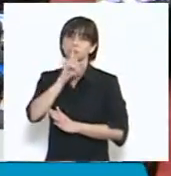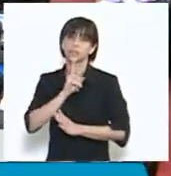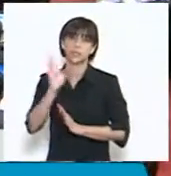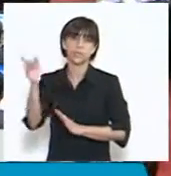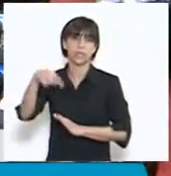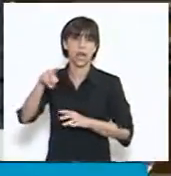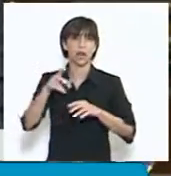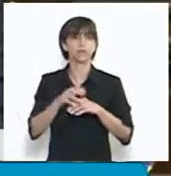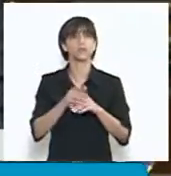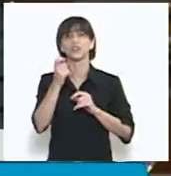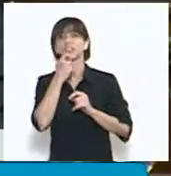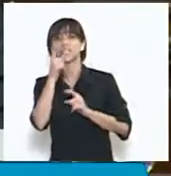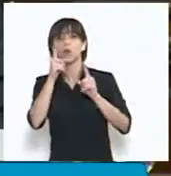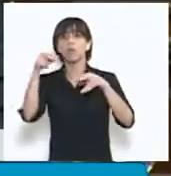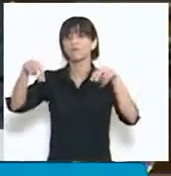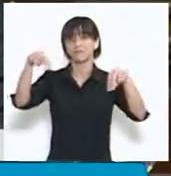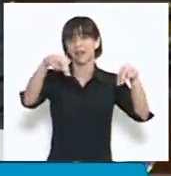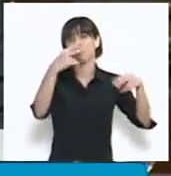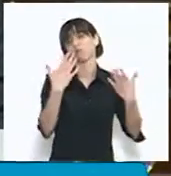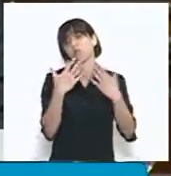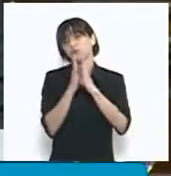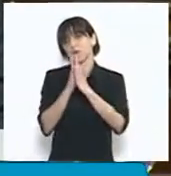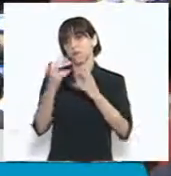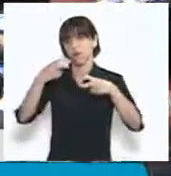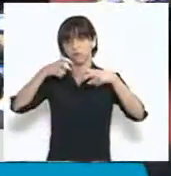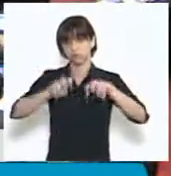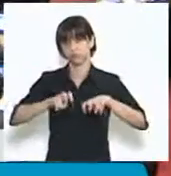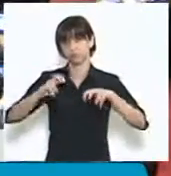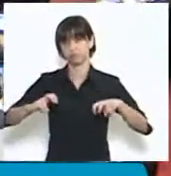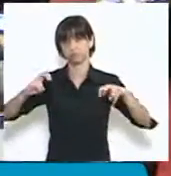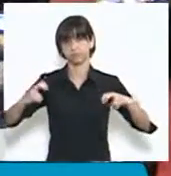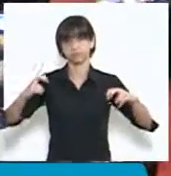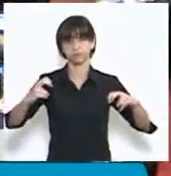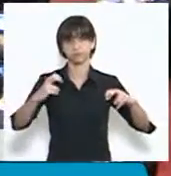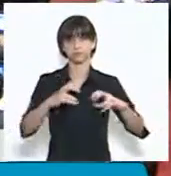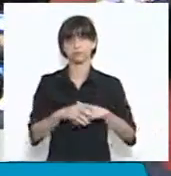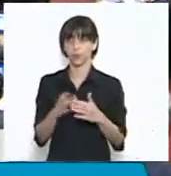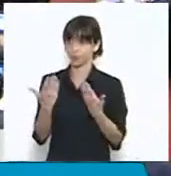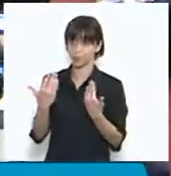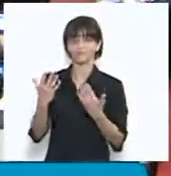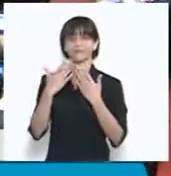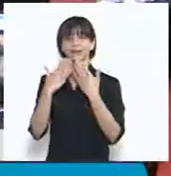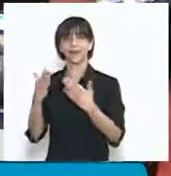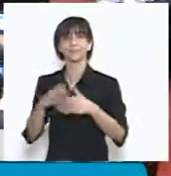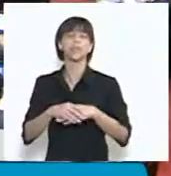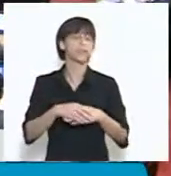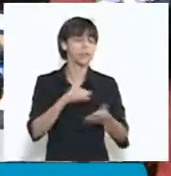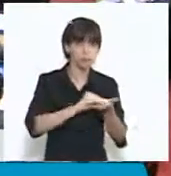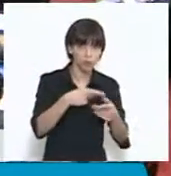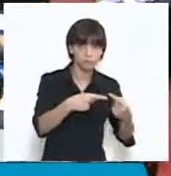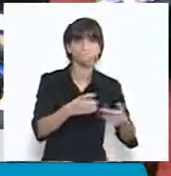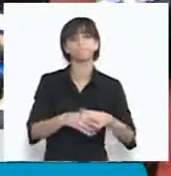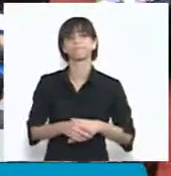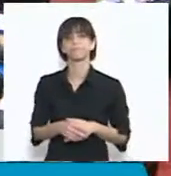los diputados que están parados, si pueden ocupar las bancas, ir ocupando sus respectivas bancas. Gracias. Continúe, diputado. Y